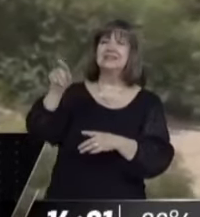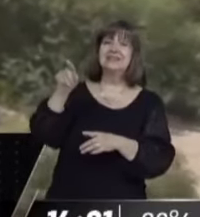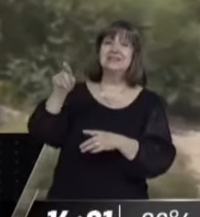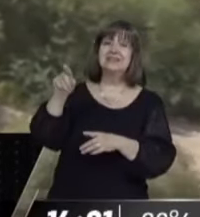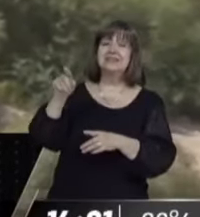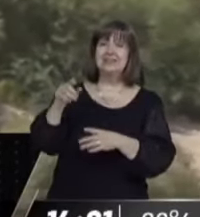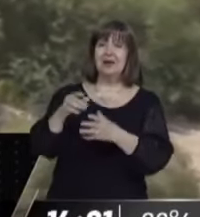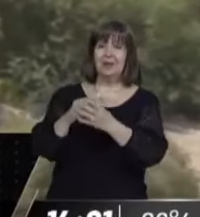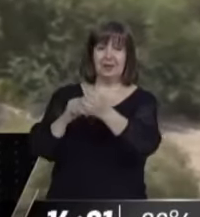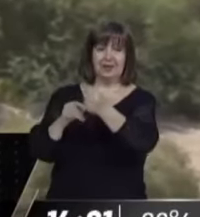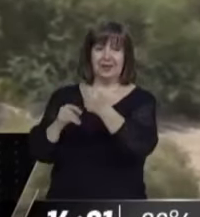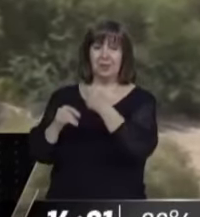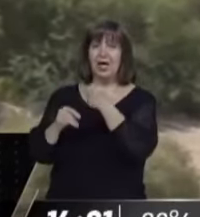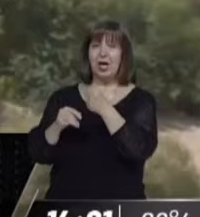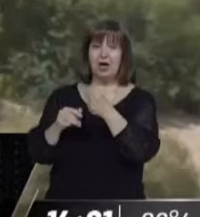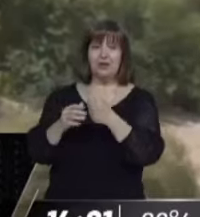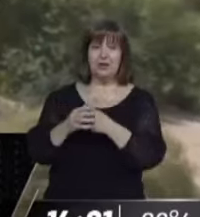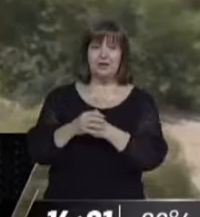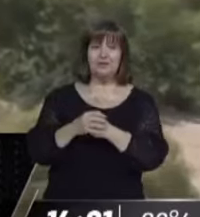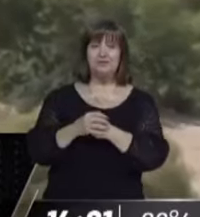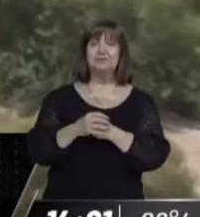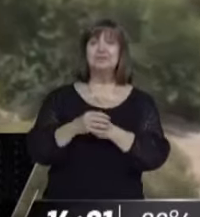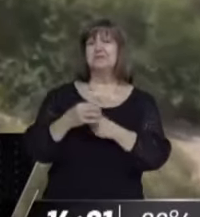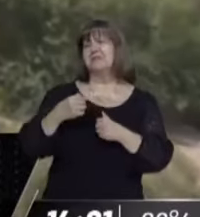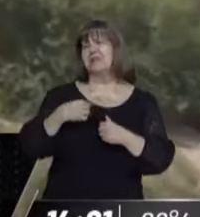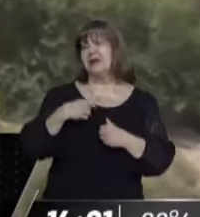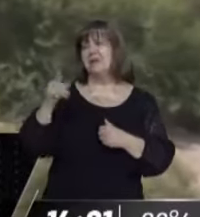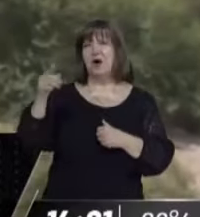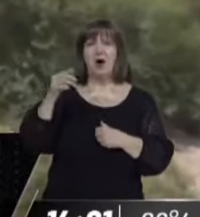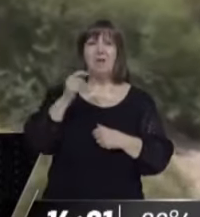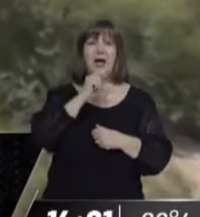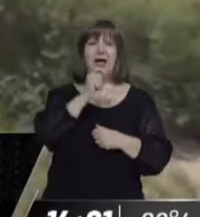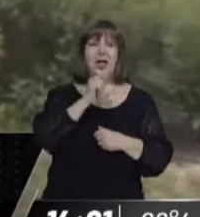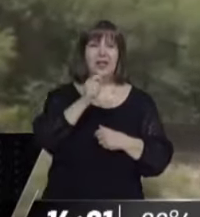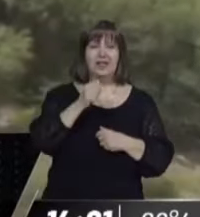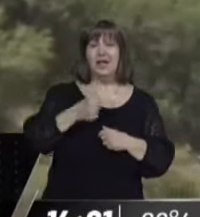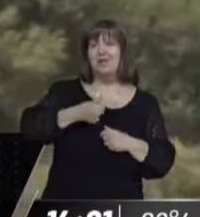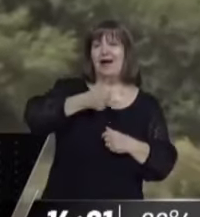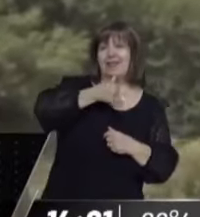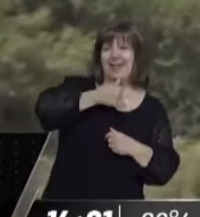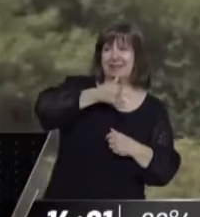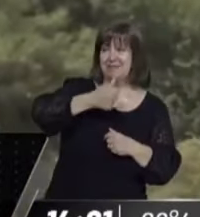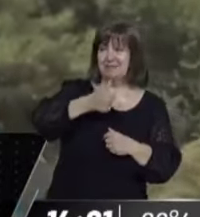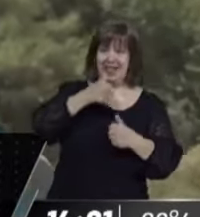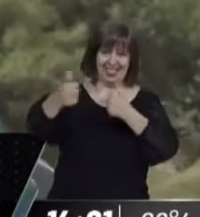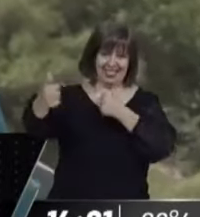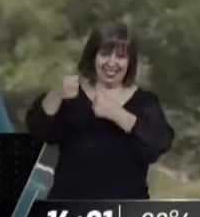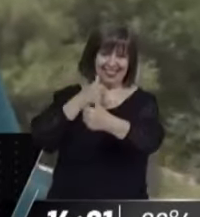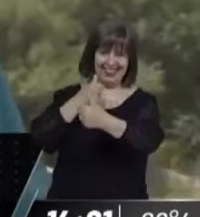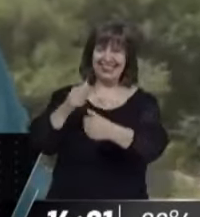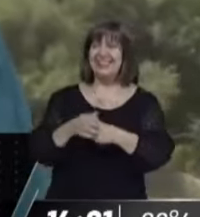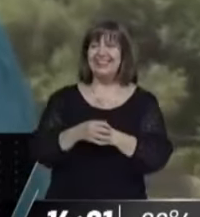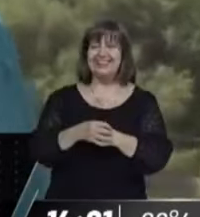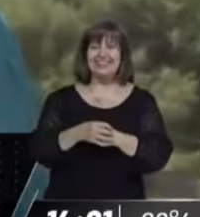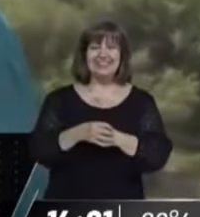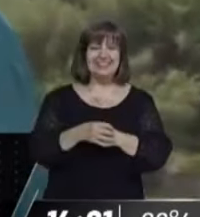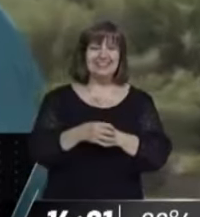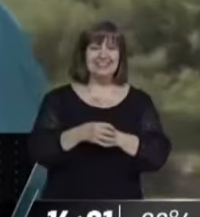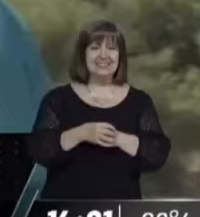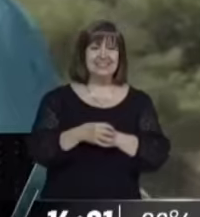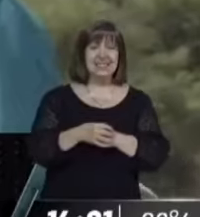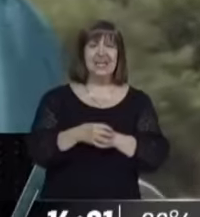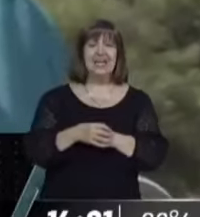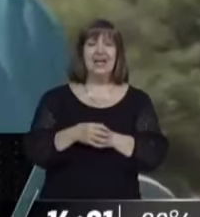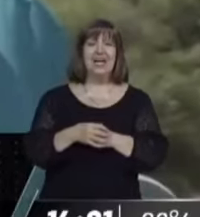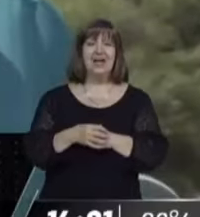periodista ahí, solo con el micrófono? No, bueno, yo... Me siento muy bien acá. Sí, yo, de alguna manera... también